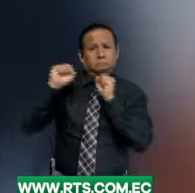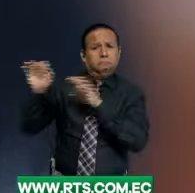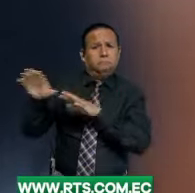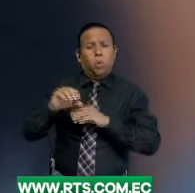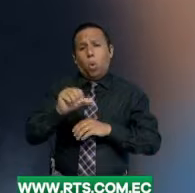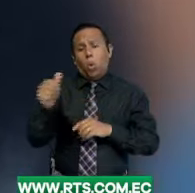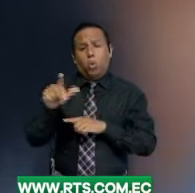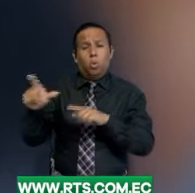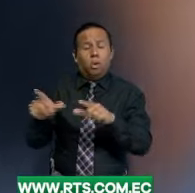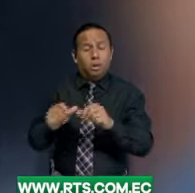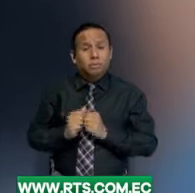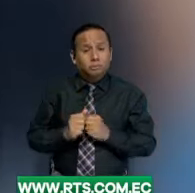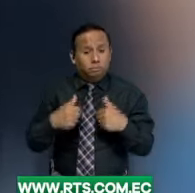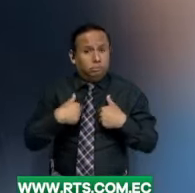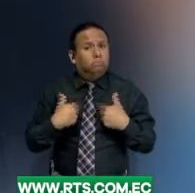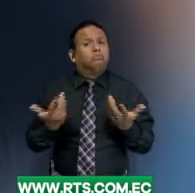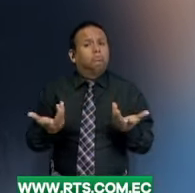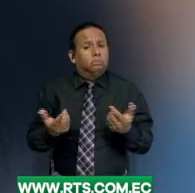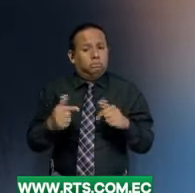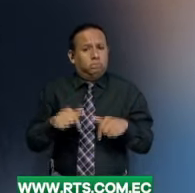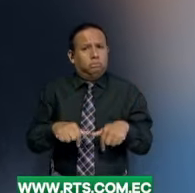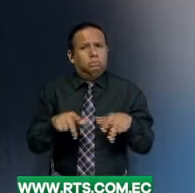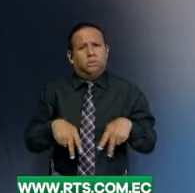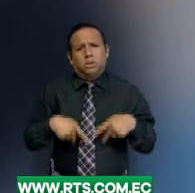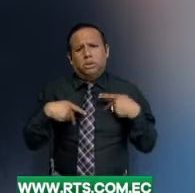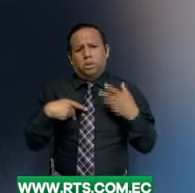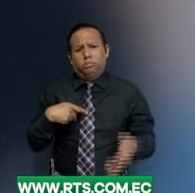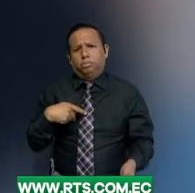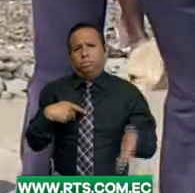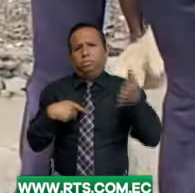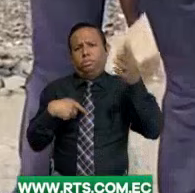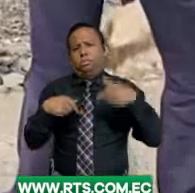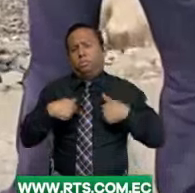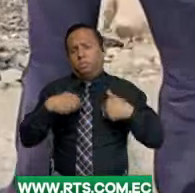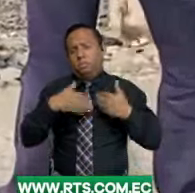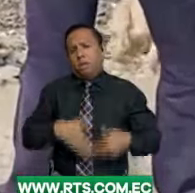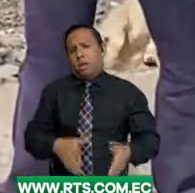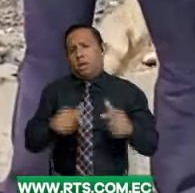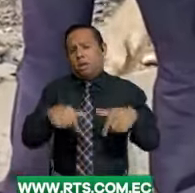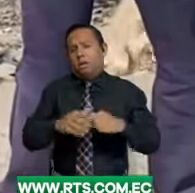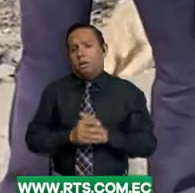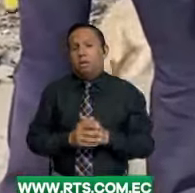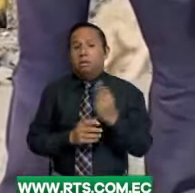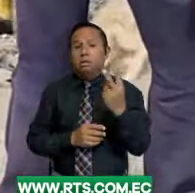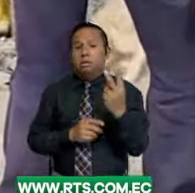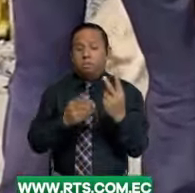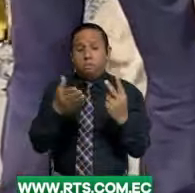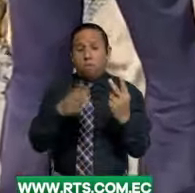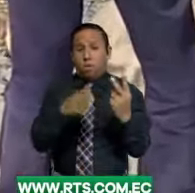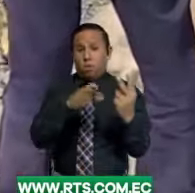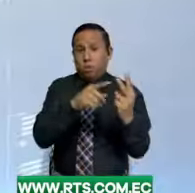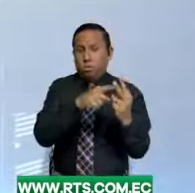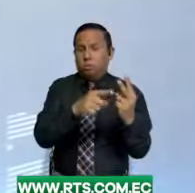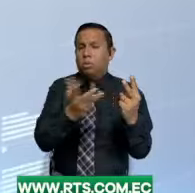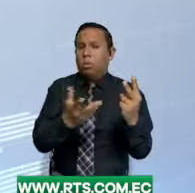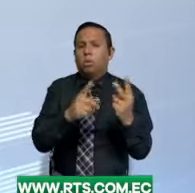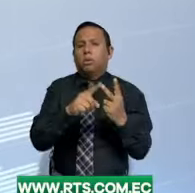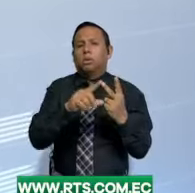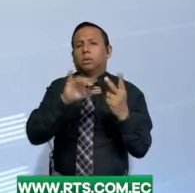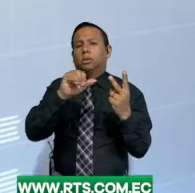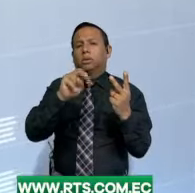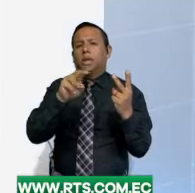van. Pero uno no puede ir porque uno ha hecho su vida aquí en Bajo Alto. Dos de los fallecidos fueron identificados como Yandri